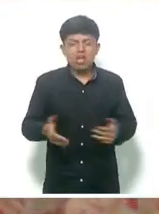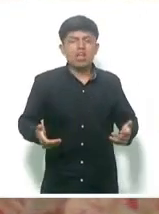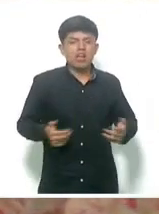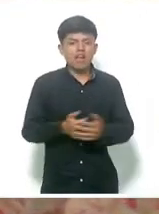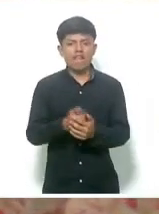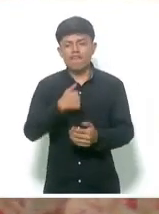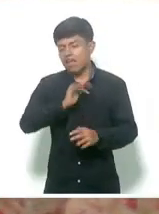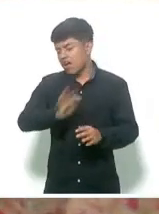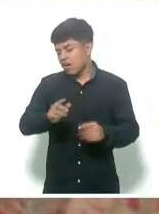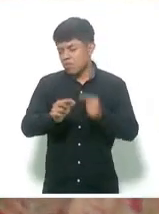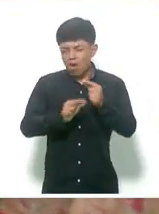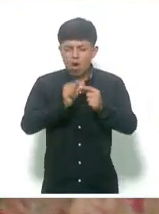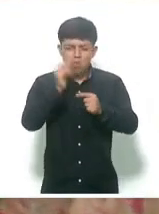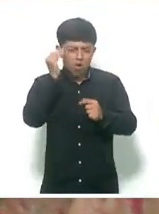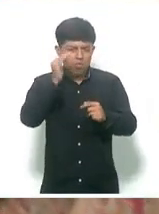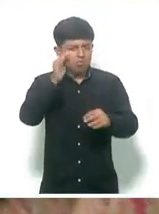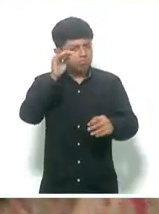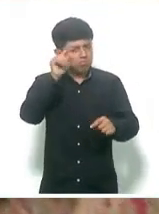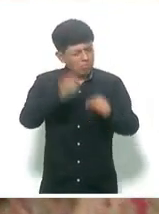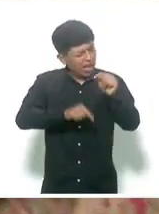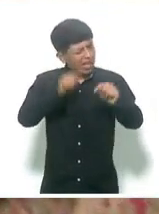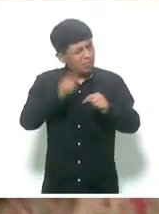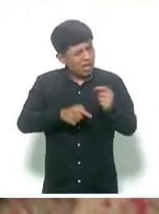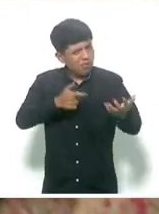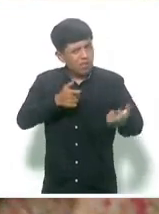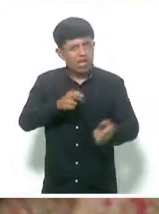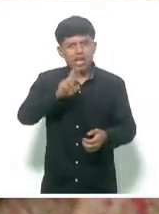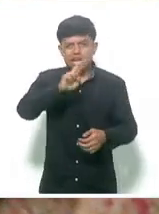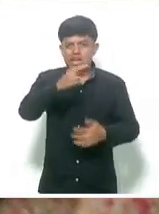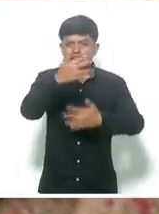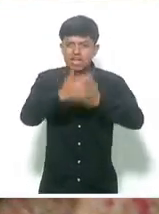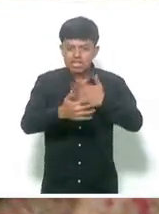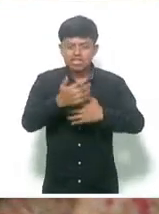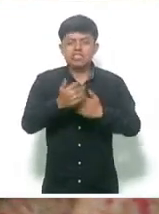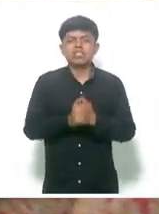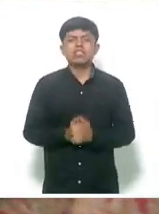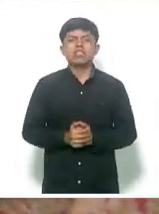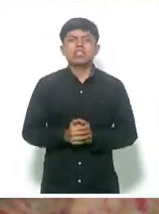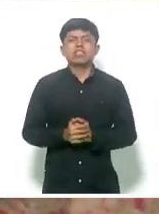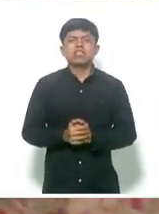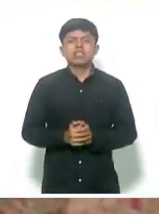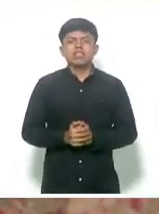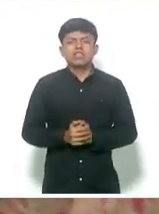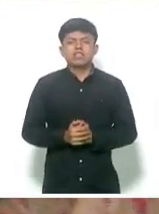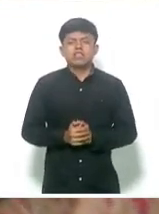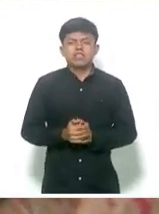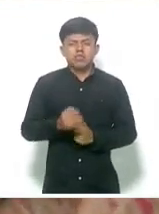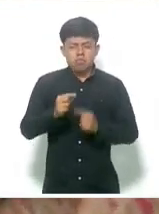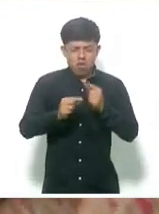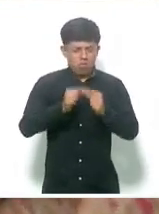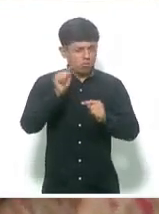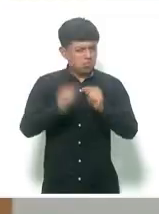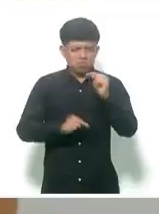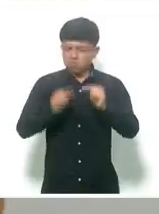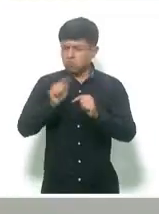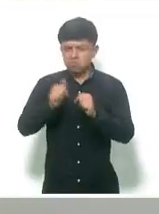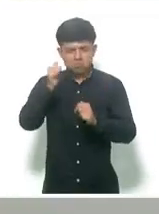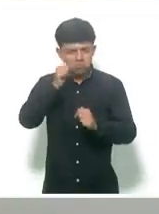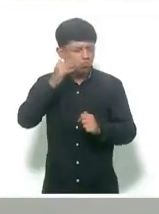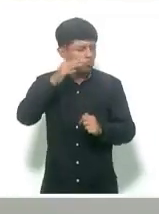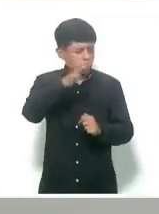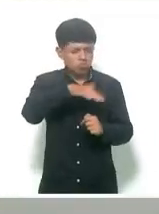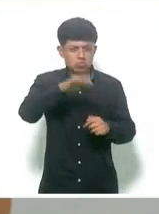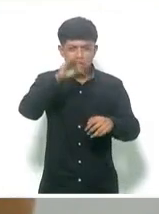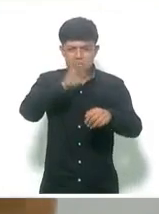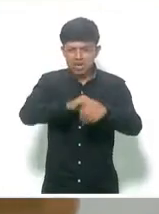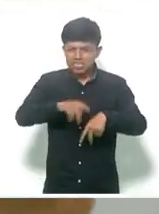fuimos asegurando armamento ya más largo la lo que son R15 cuernos de chivo y fuimos desmantelando siempre tenemos que ir buscando debilitar